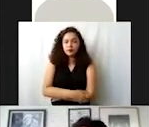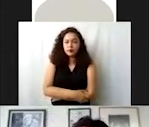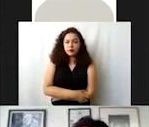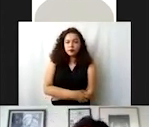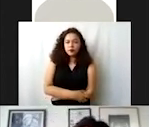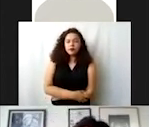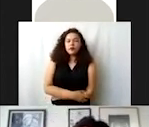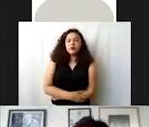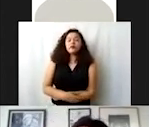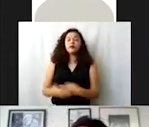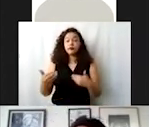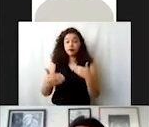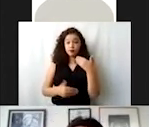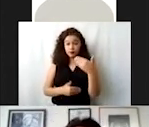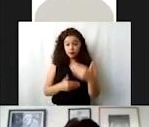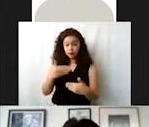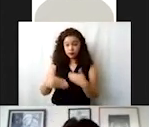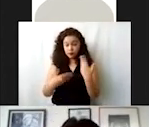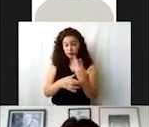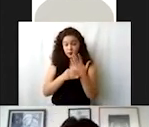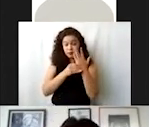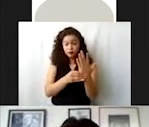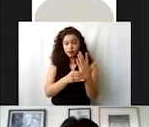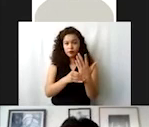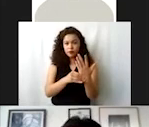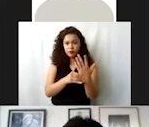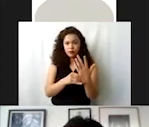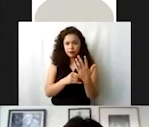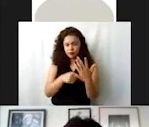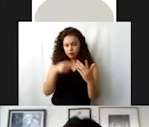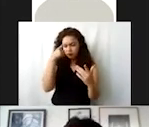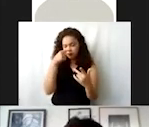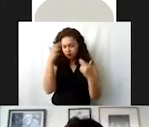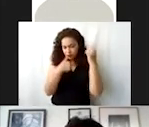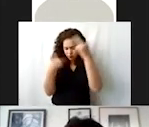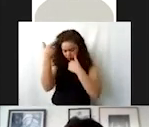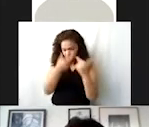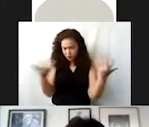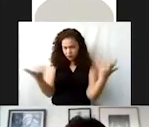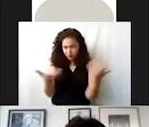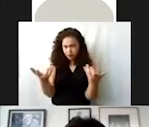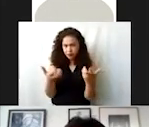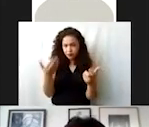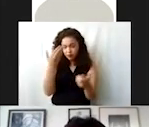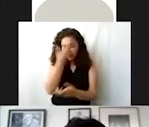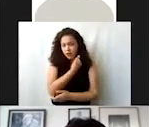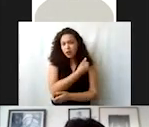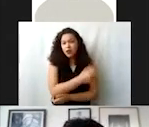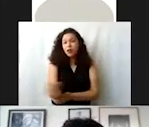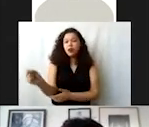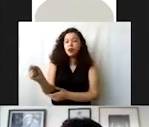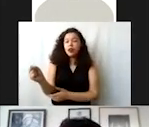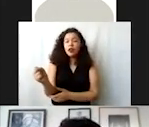el procedimiento que se señalaba al momento de hacer la verificación de las famosas empresas de los